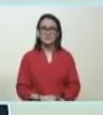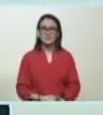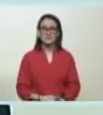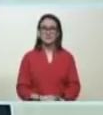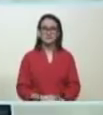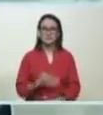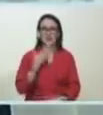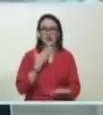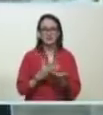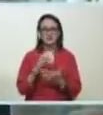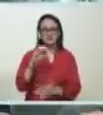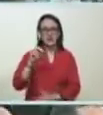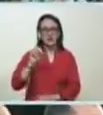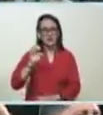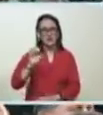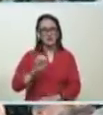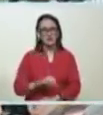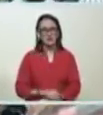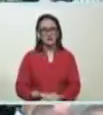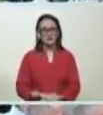Agradezco al Consejo Nacional Electoral.